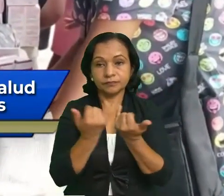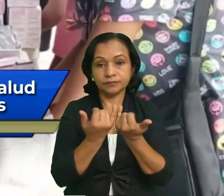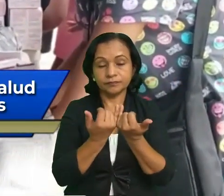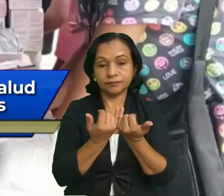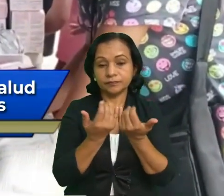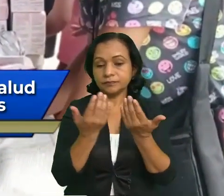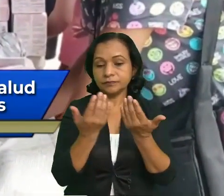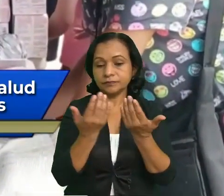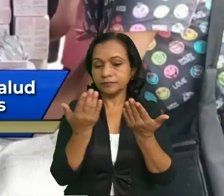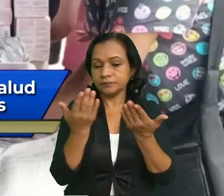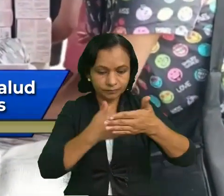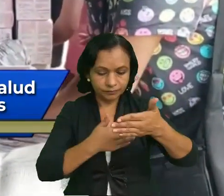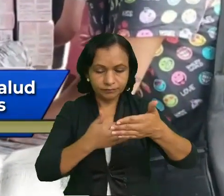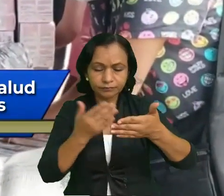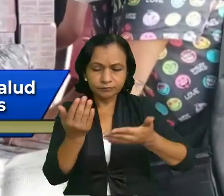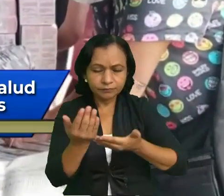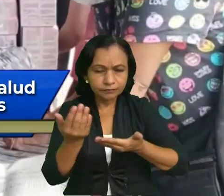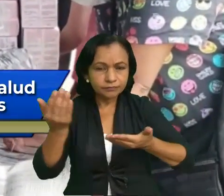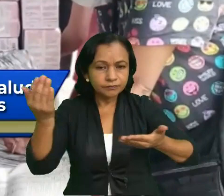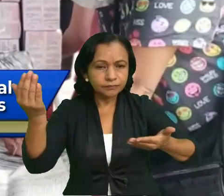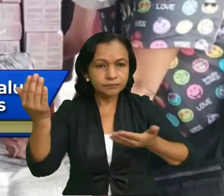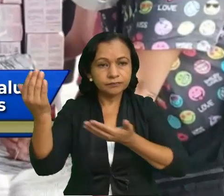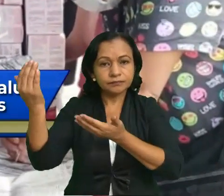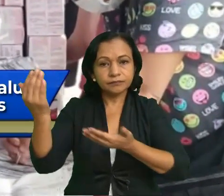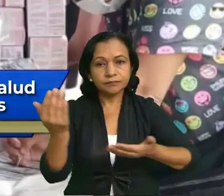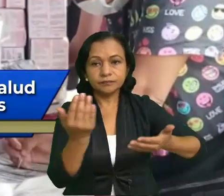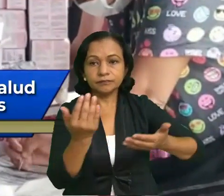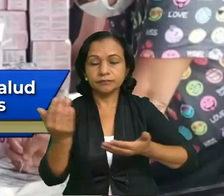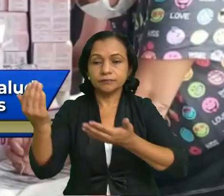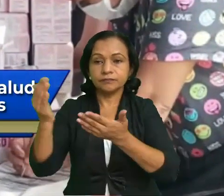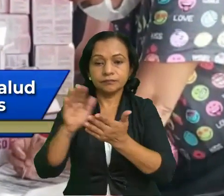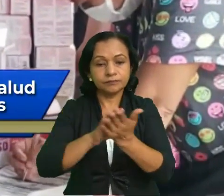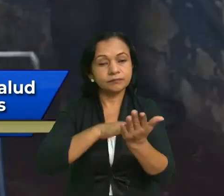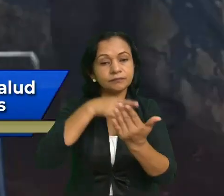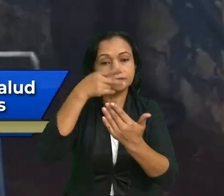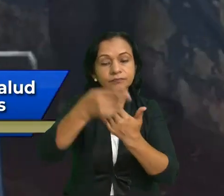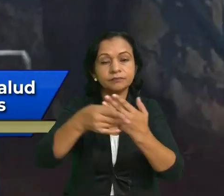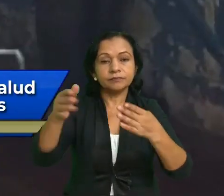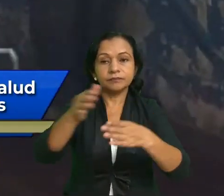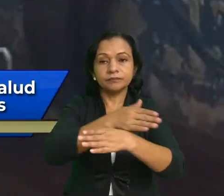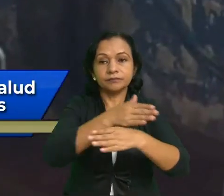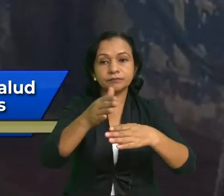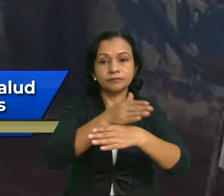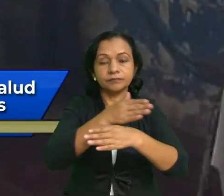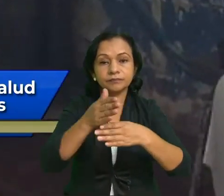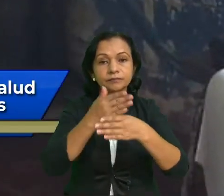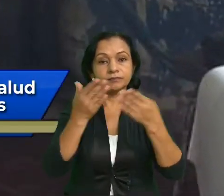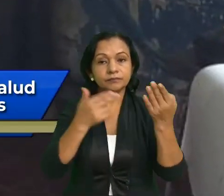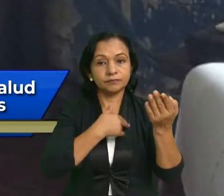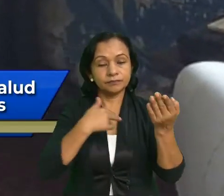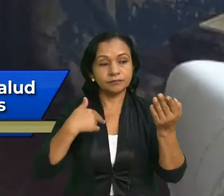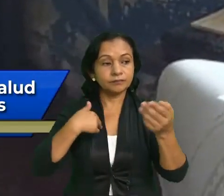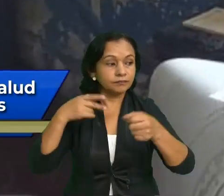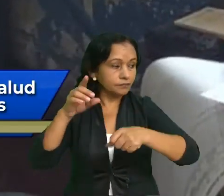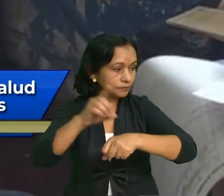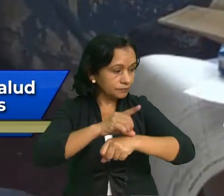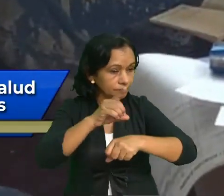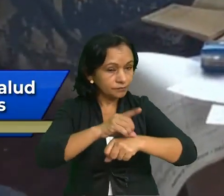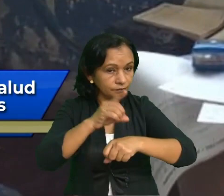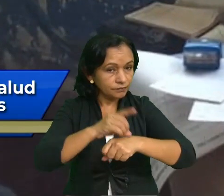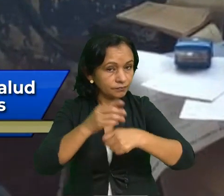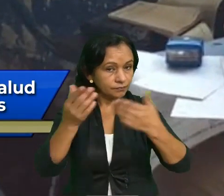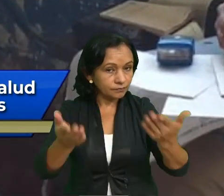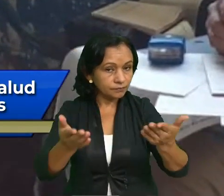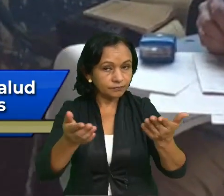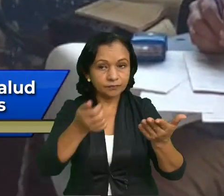cede o sea cumplir todos aquellos aspectos relacionados con los programas que tienen que ver con la atención además de la atención médica porque sí estuvieron